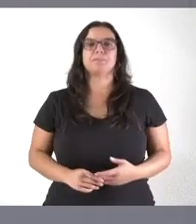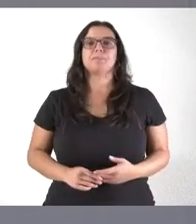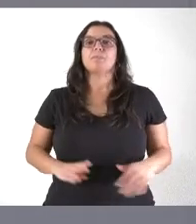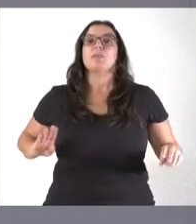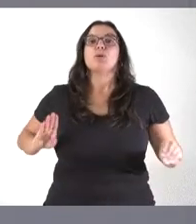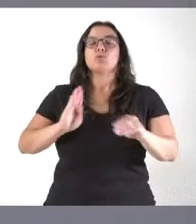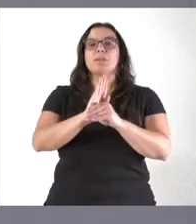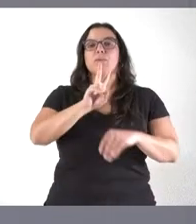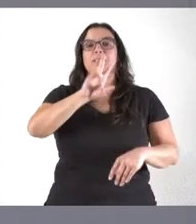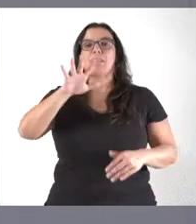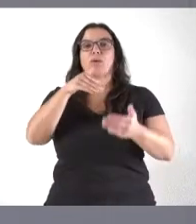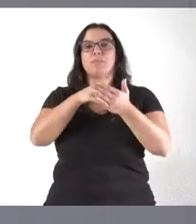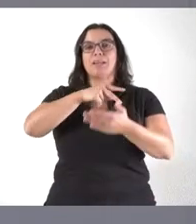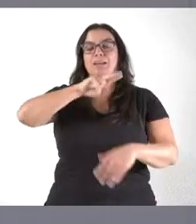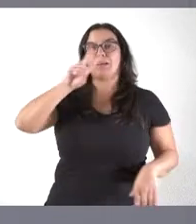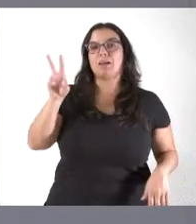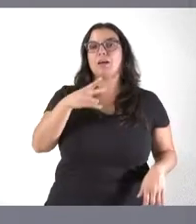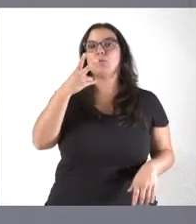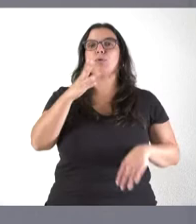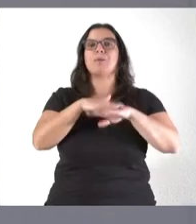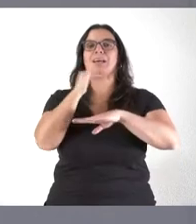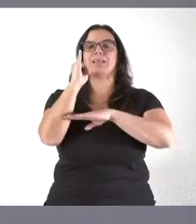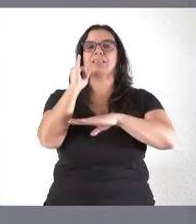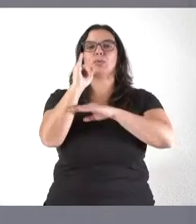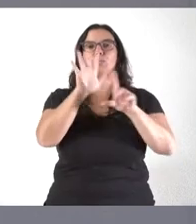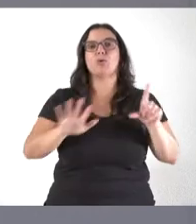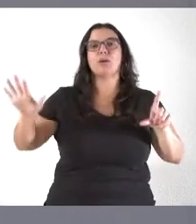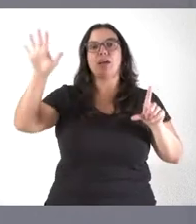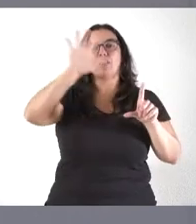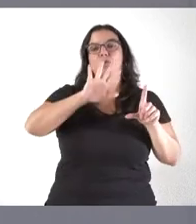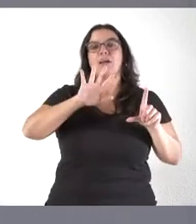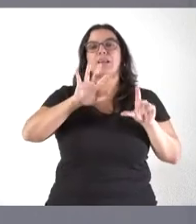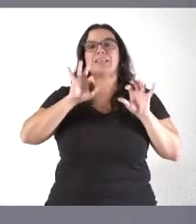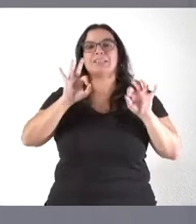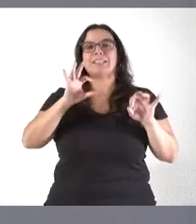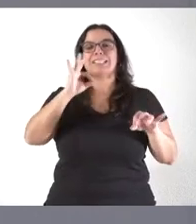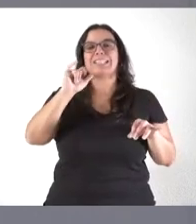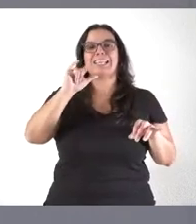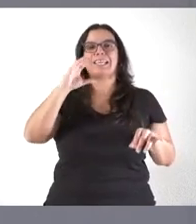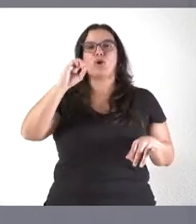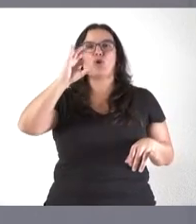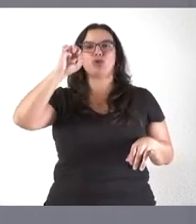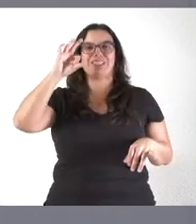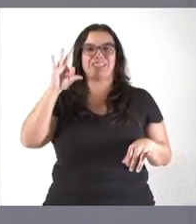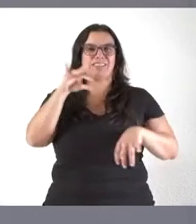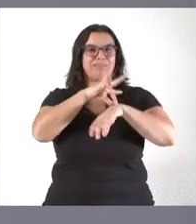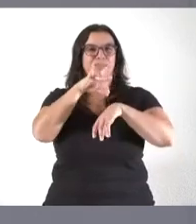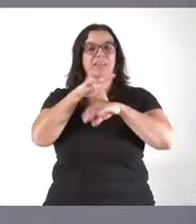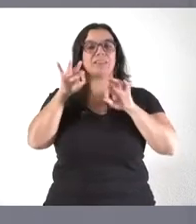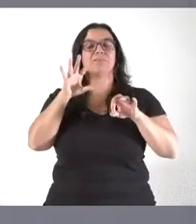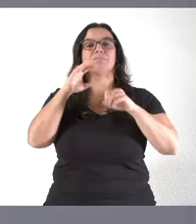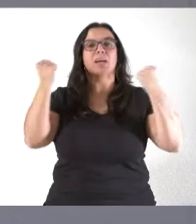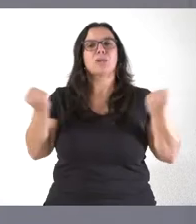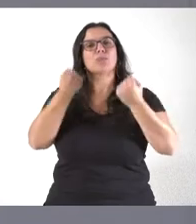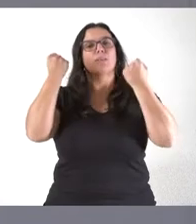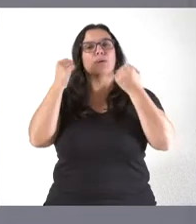de 25.000 euros vale al Instituto Nacional de la silicosis se trata de actuaciones vinculadas